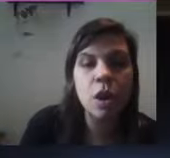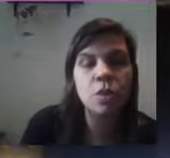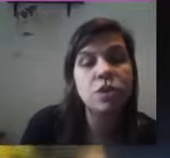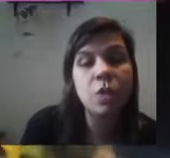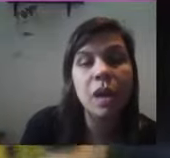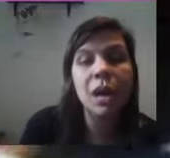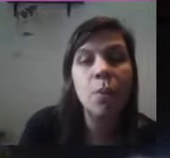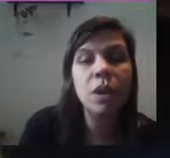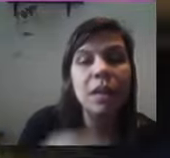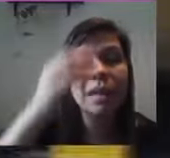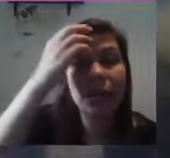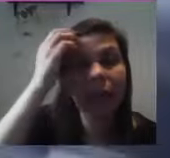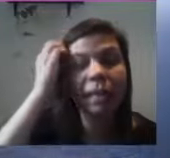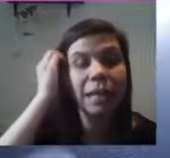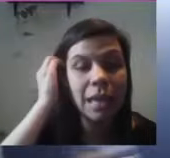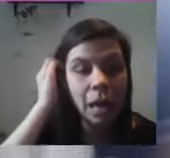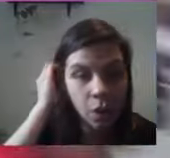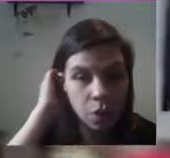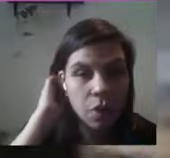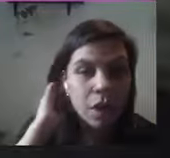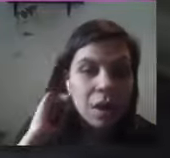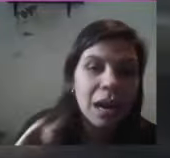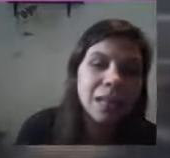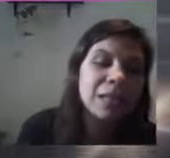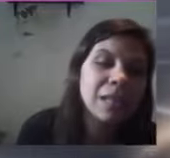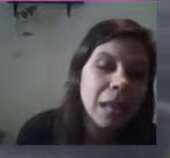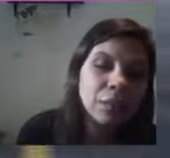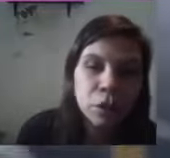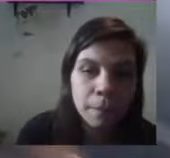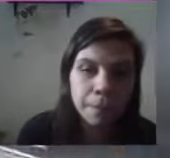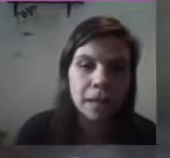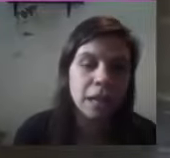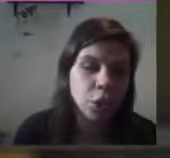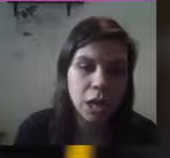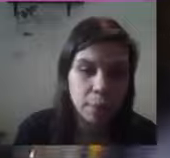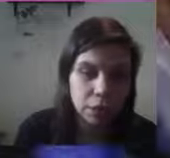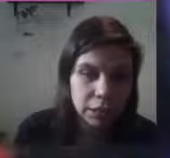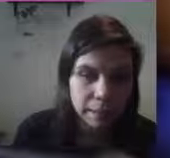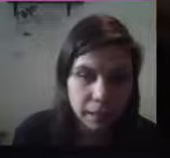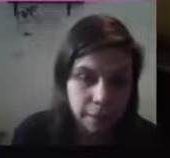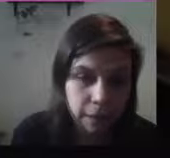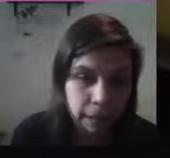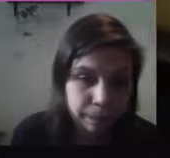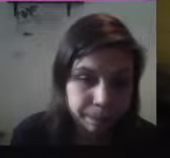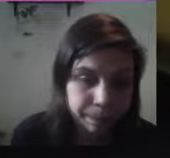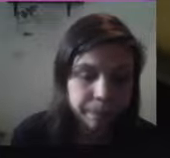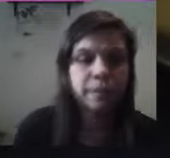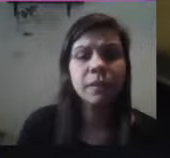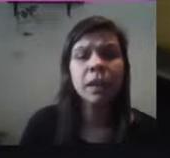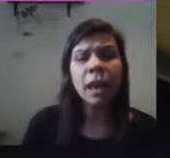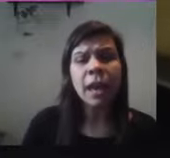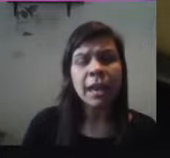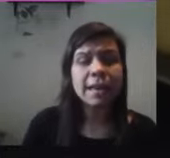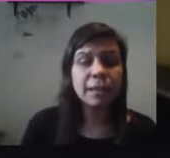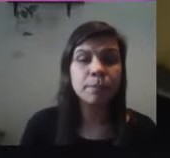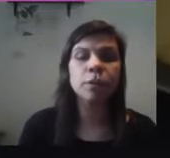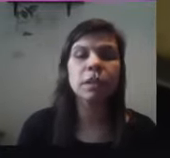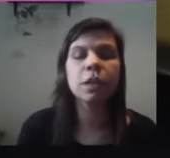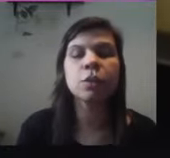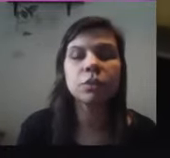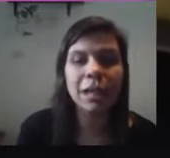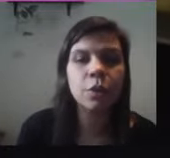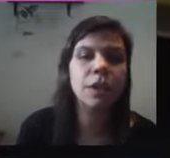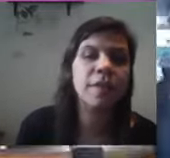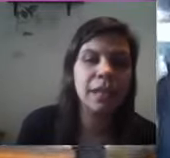Estado panameño a continuar en la búsqueda de canales de diálogo garantizando el derecho a la protesta pacífica. Es